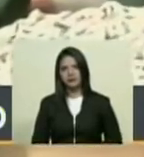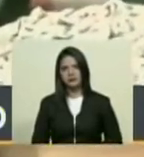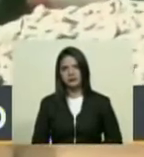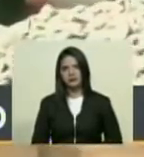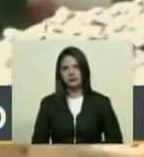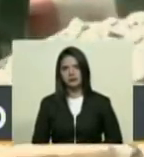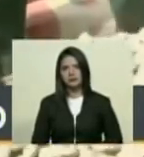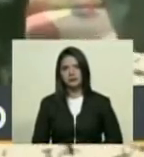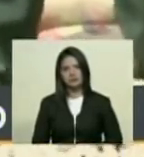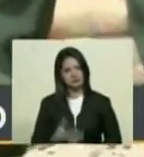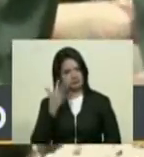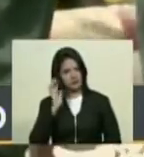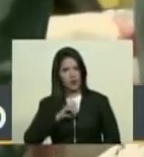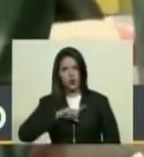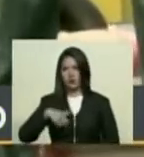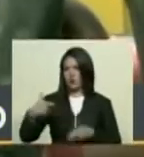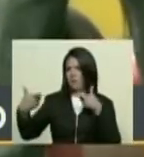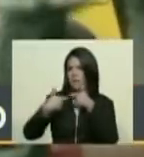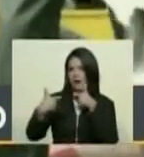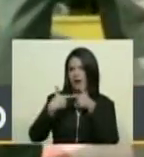haciendo ver que nos estamos peleando